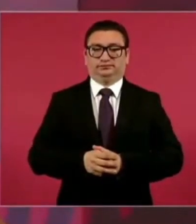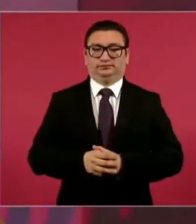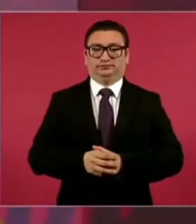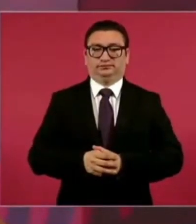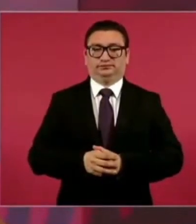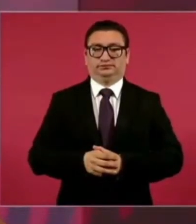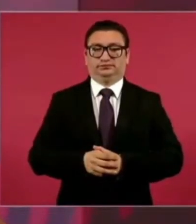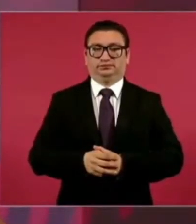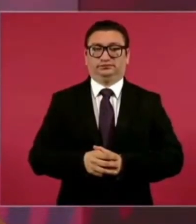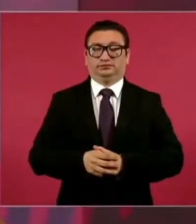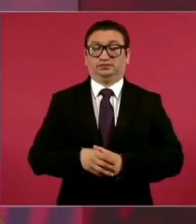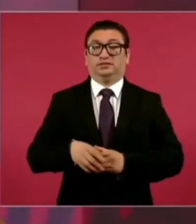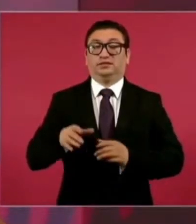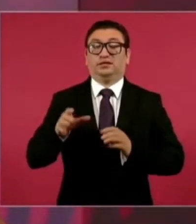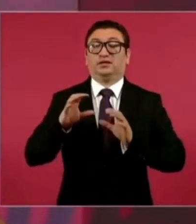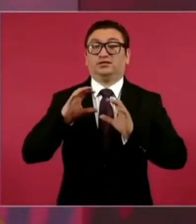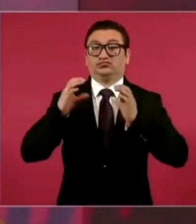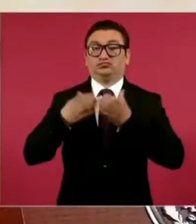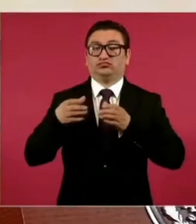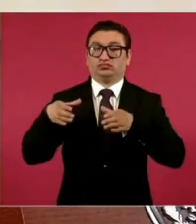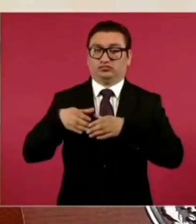en el Congreso.